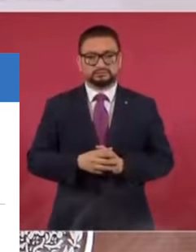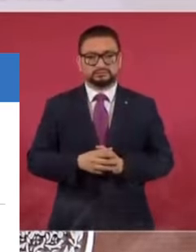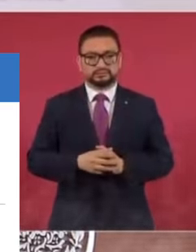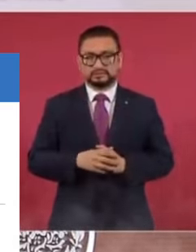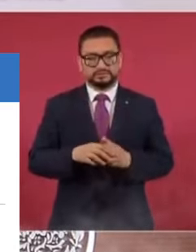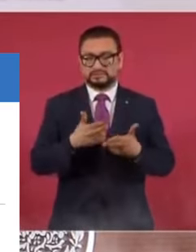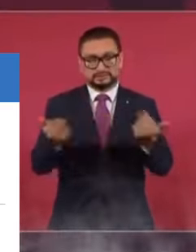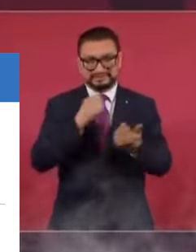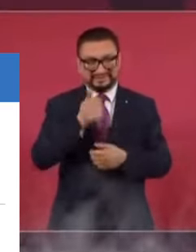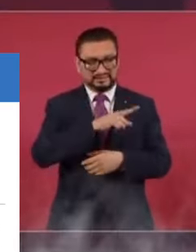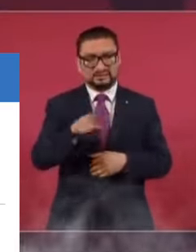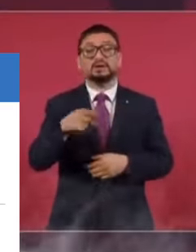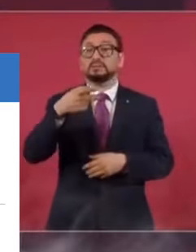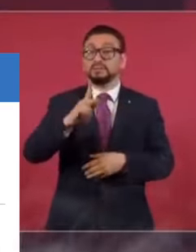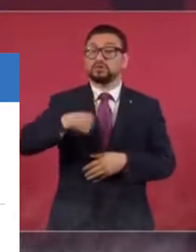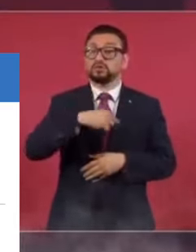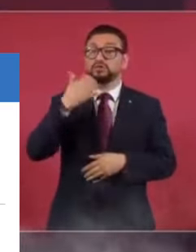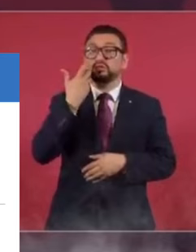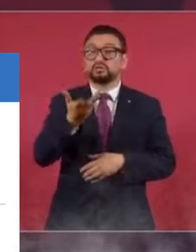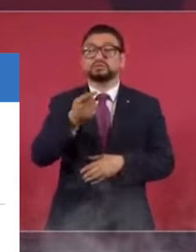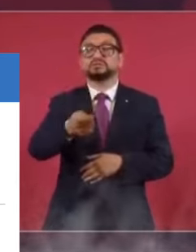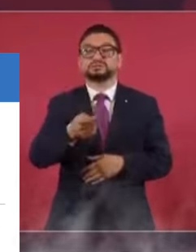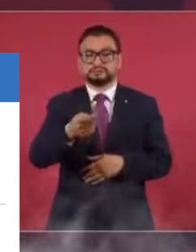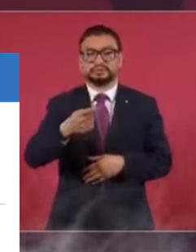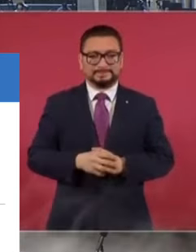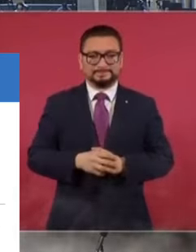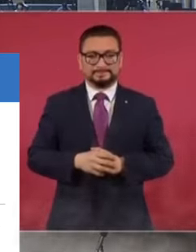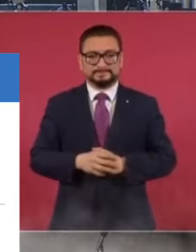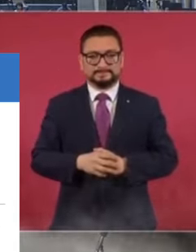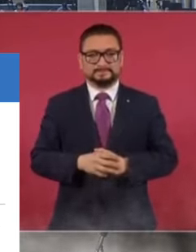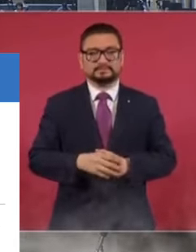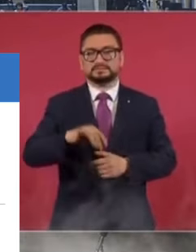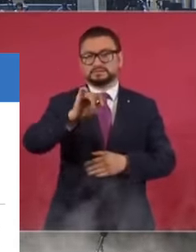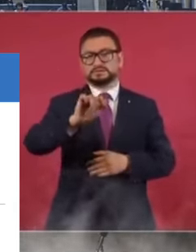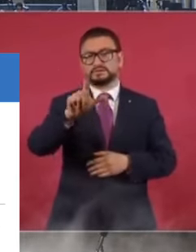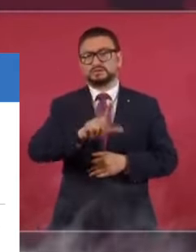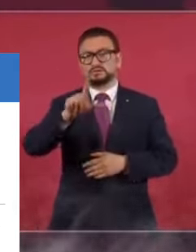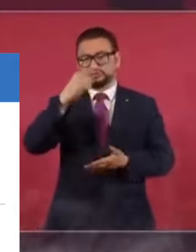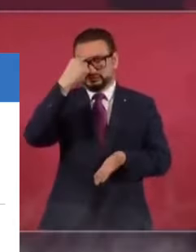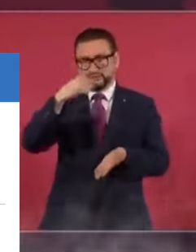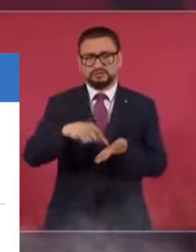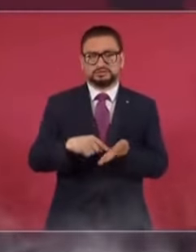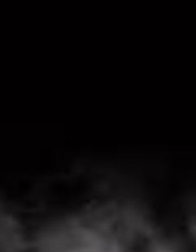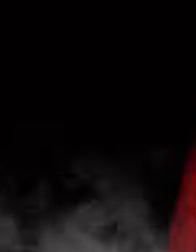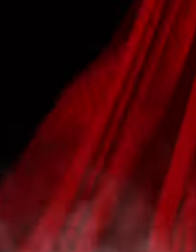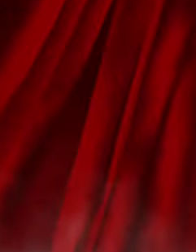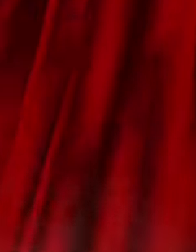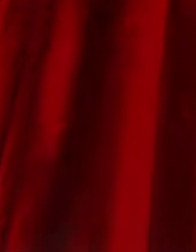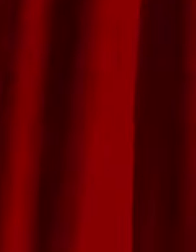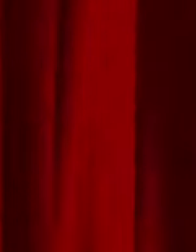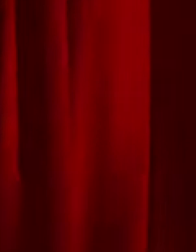De nadie. Pero lo que queremos es llegar a la verdad. Sí, el lunes, creo, los voy a ver.